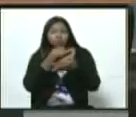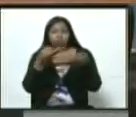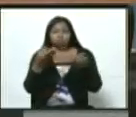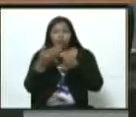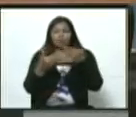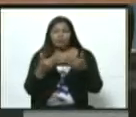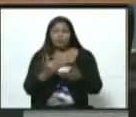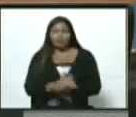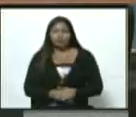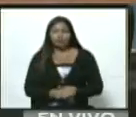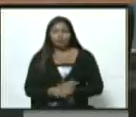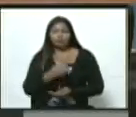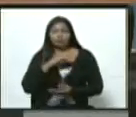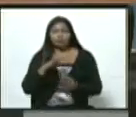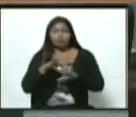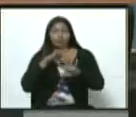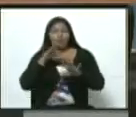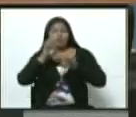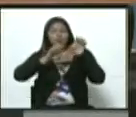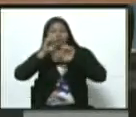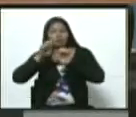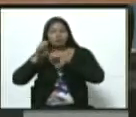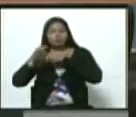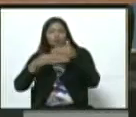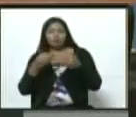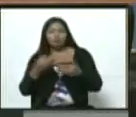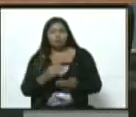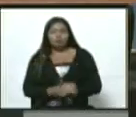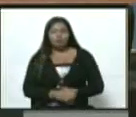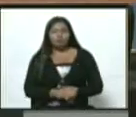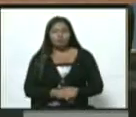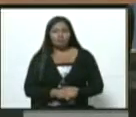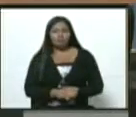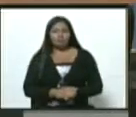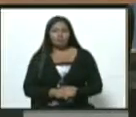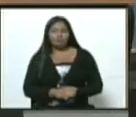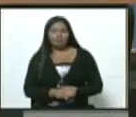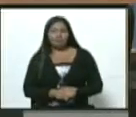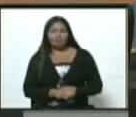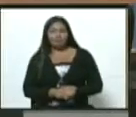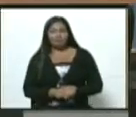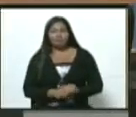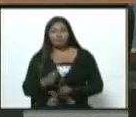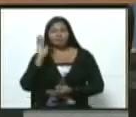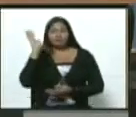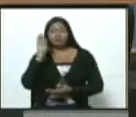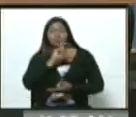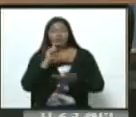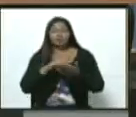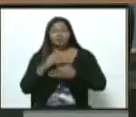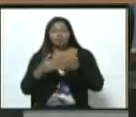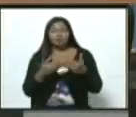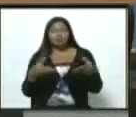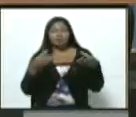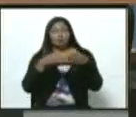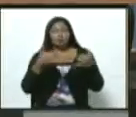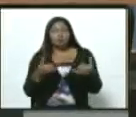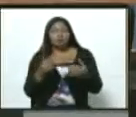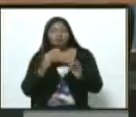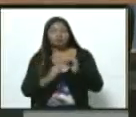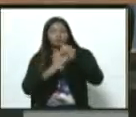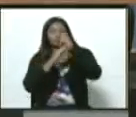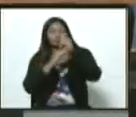extraordinario, se ha hecho una gran evaluación por parte de la Asamblea Nacional, de esta comisión que